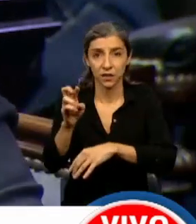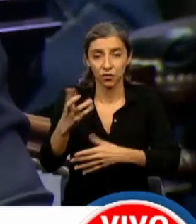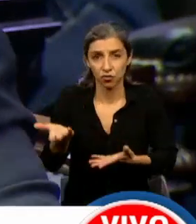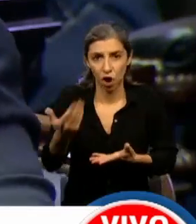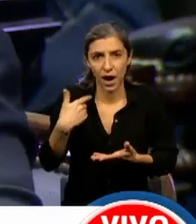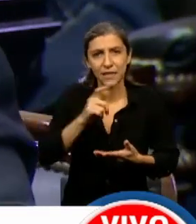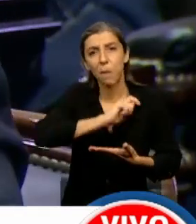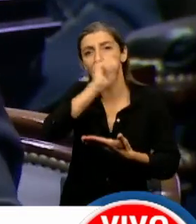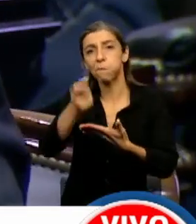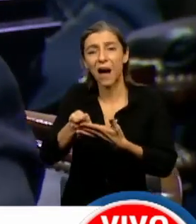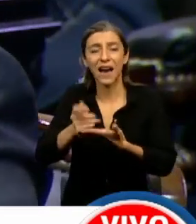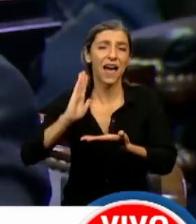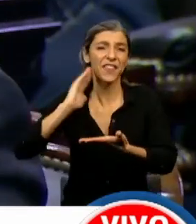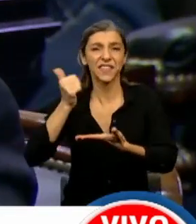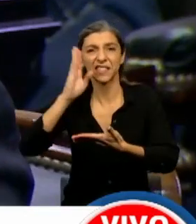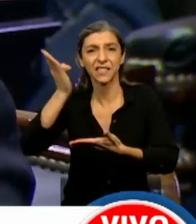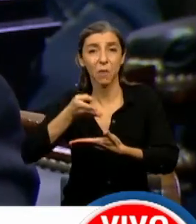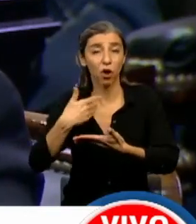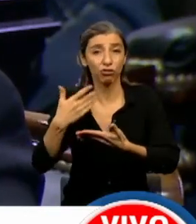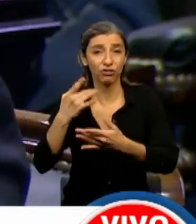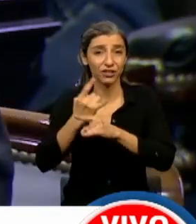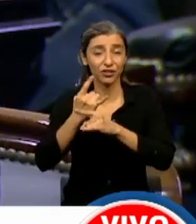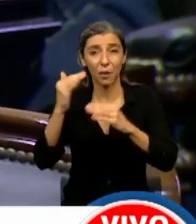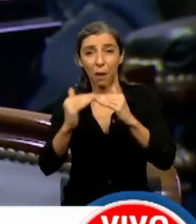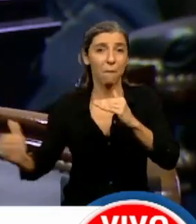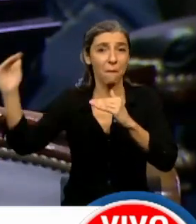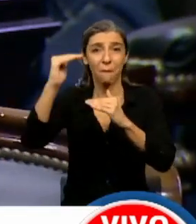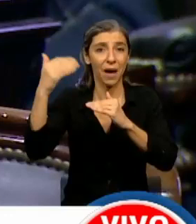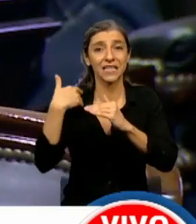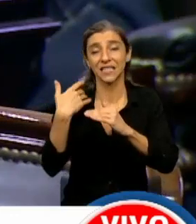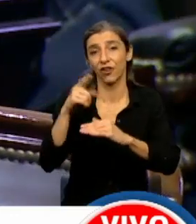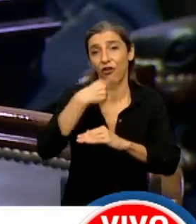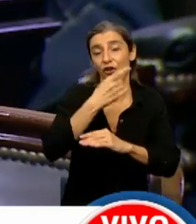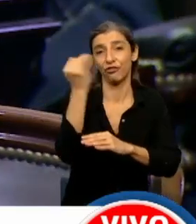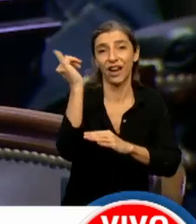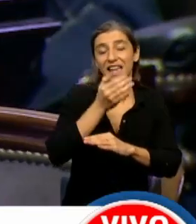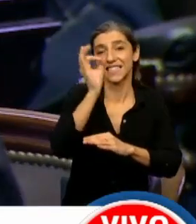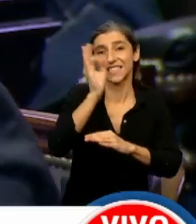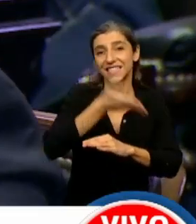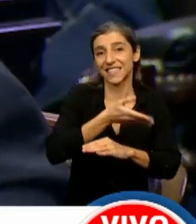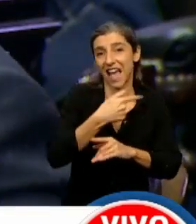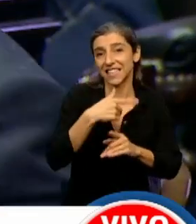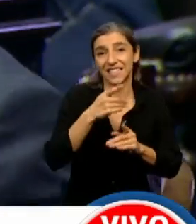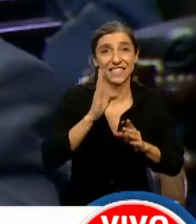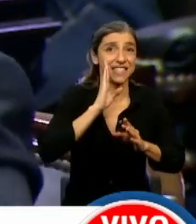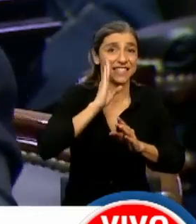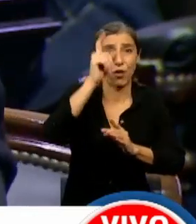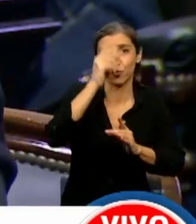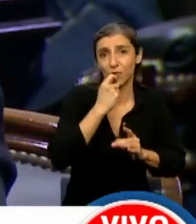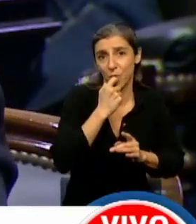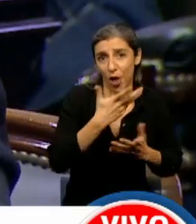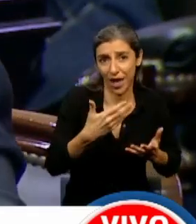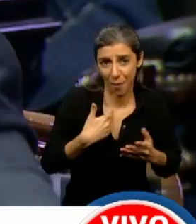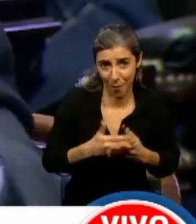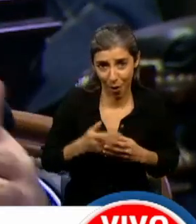de alrededor del 16 por ciento por sobre la tasa que pagan los bonos del tesoro de los estados y esto explica que